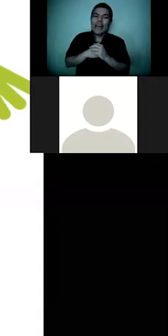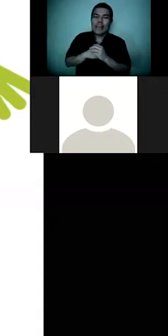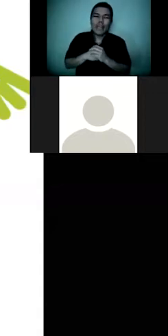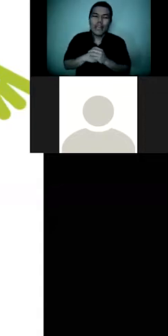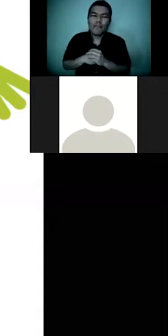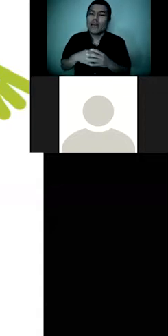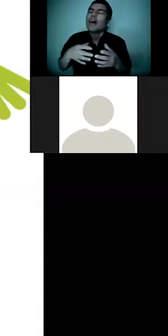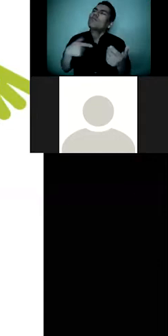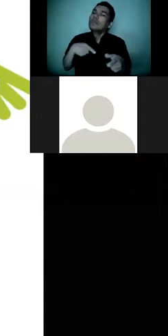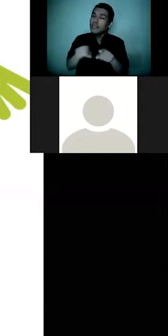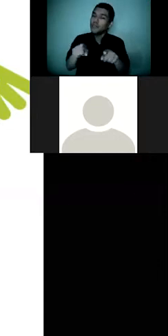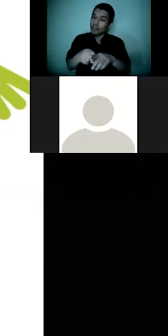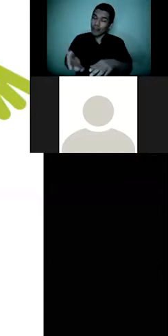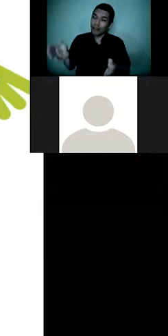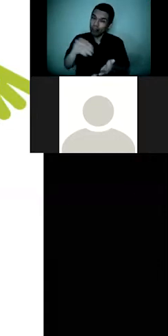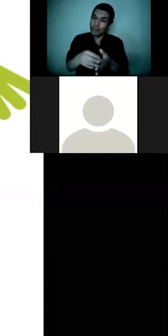Gracias.